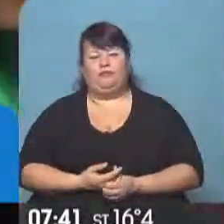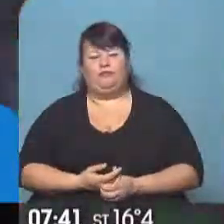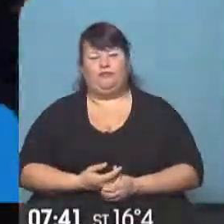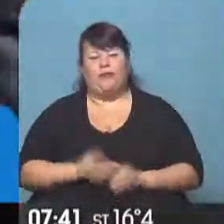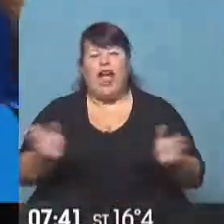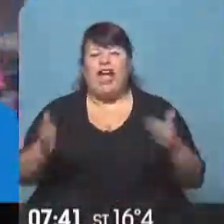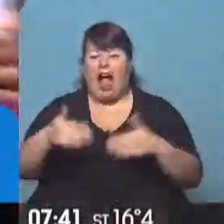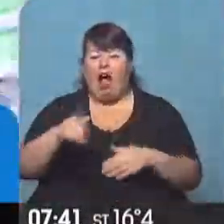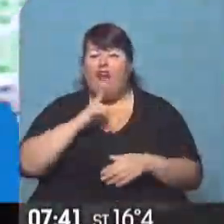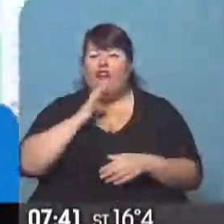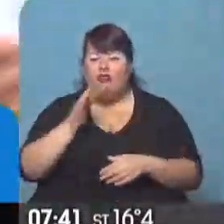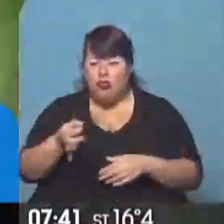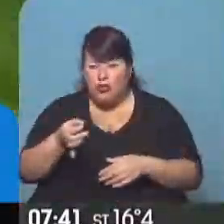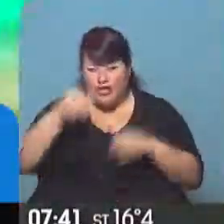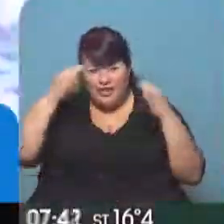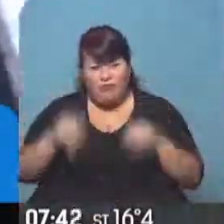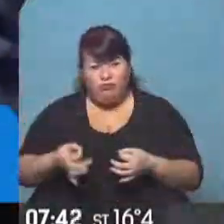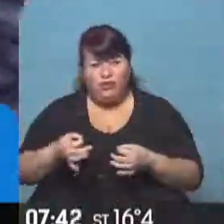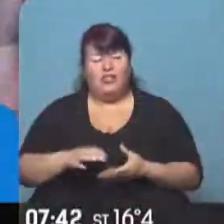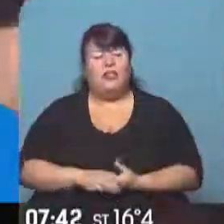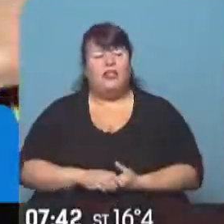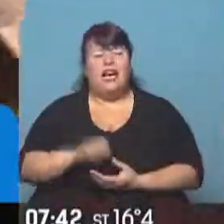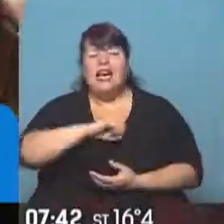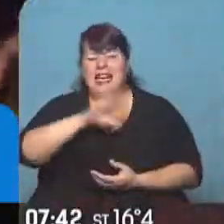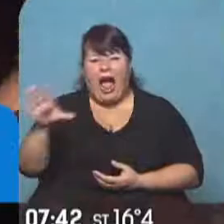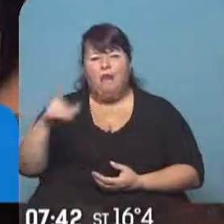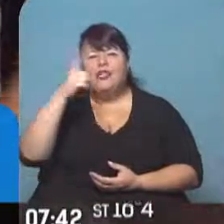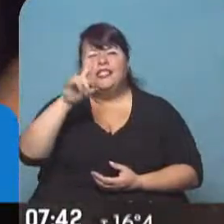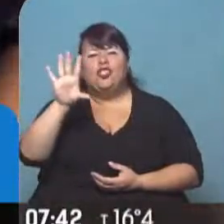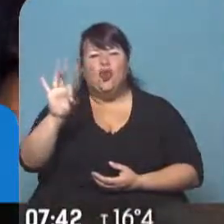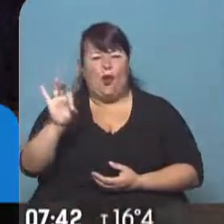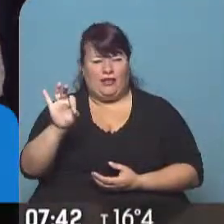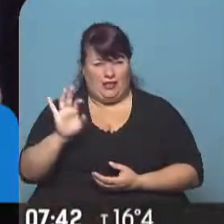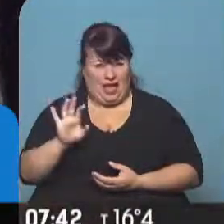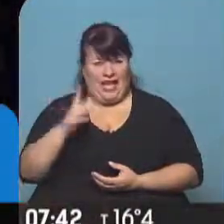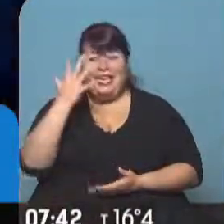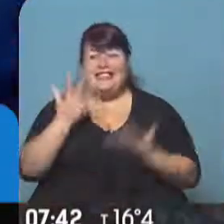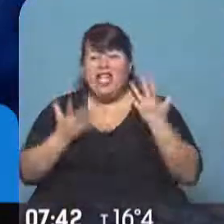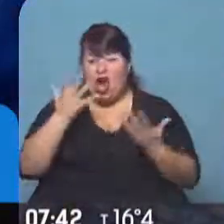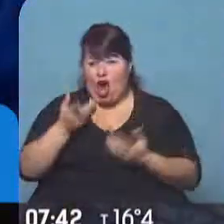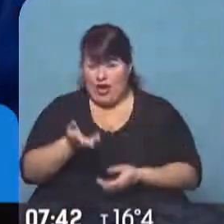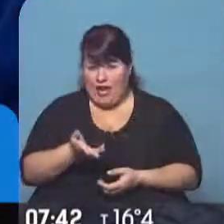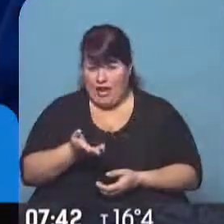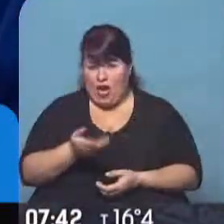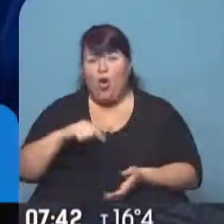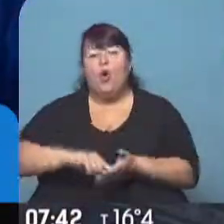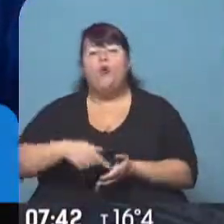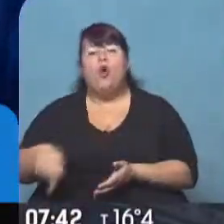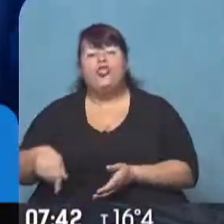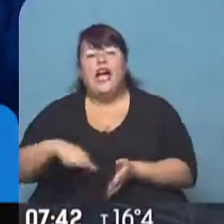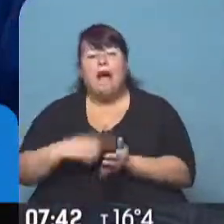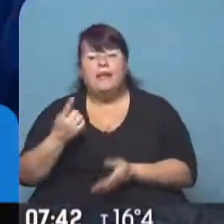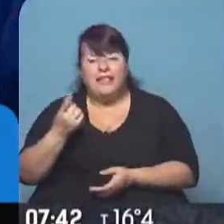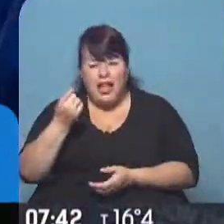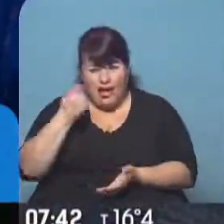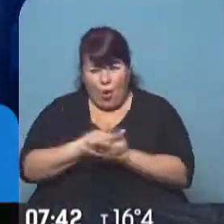frutillas realmente en Flores Obreras, en el campo, está a 150, 5 kilos tiene. Y en Buenos Aires, en Capital